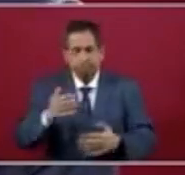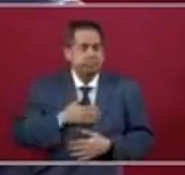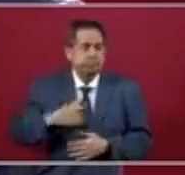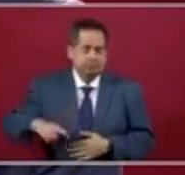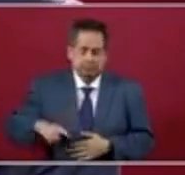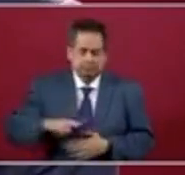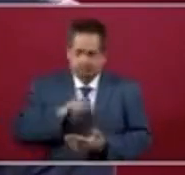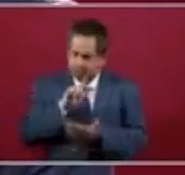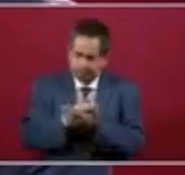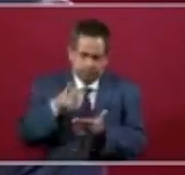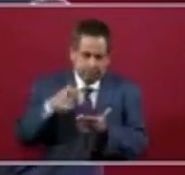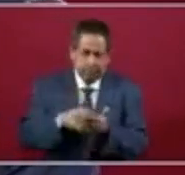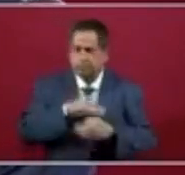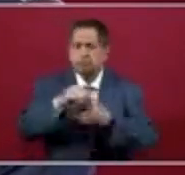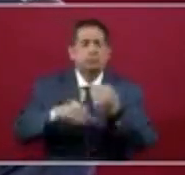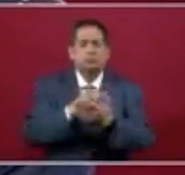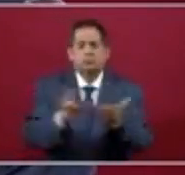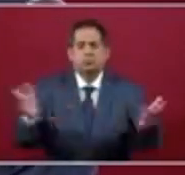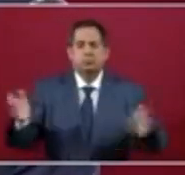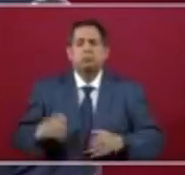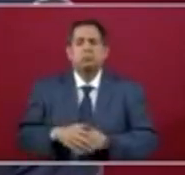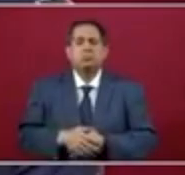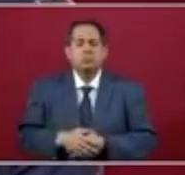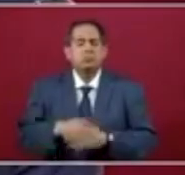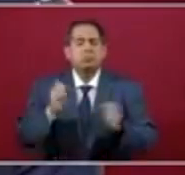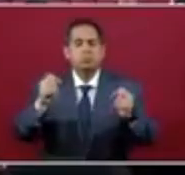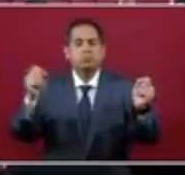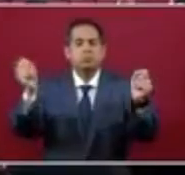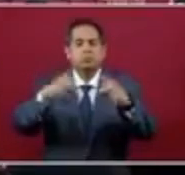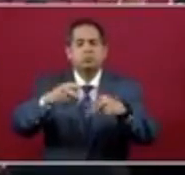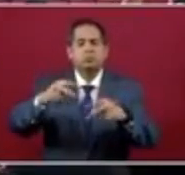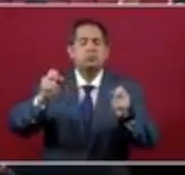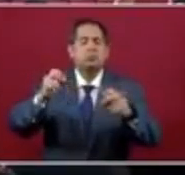gobierno en todos los casos. Bueno, nos vemos.